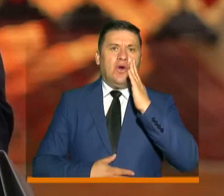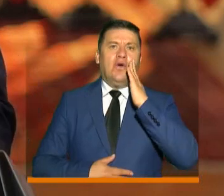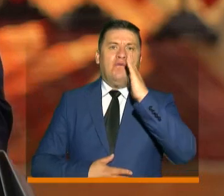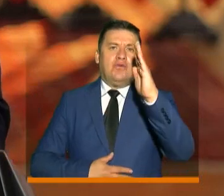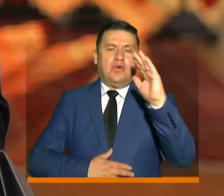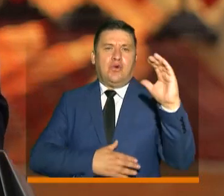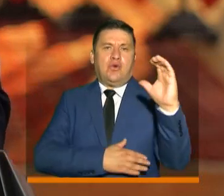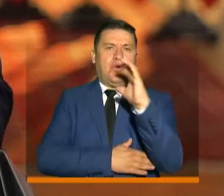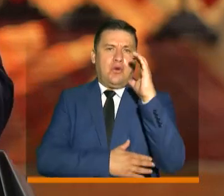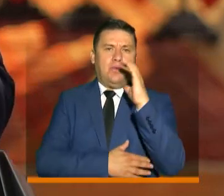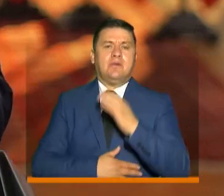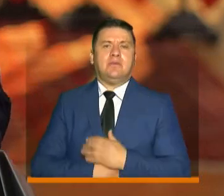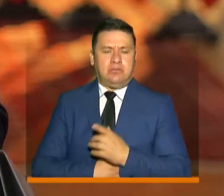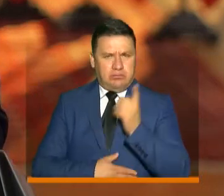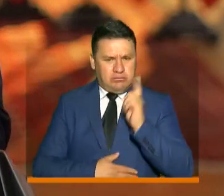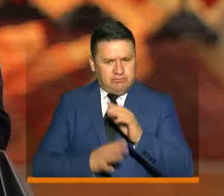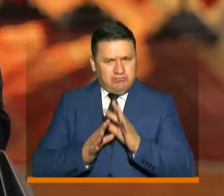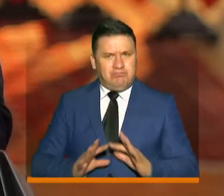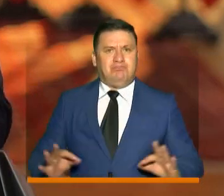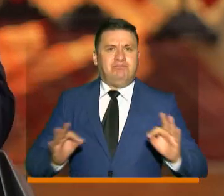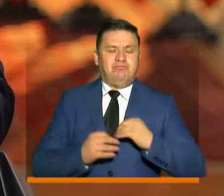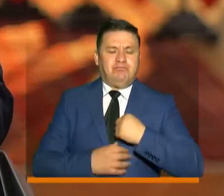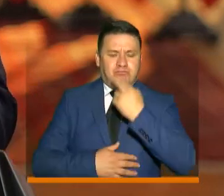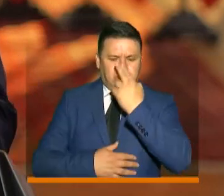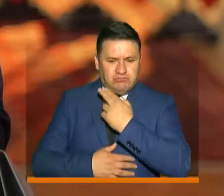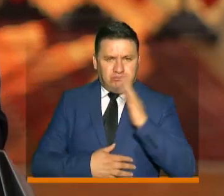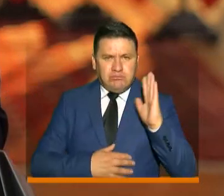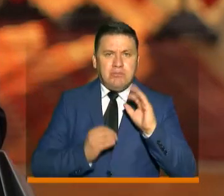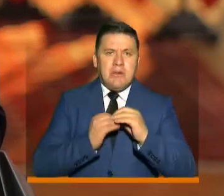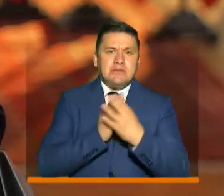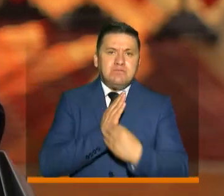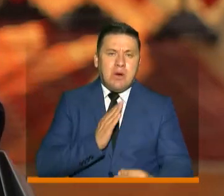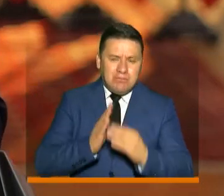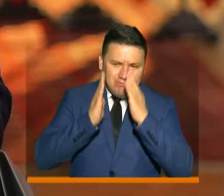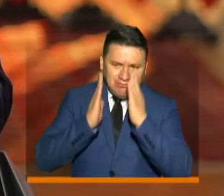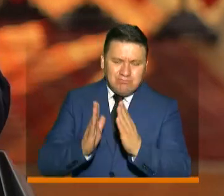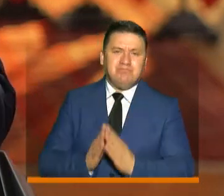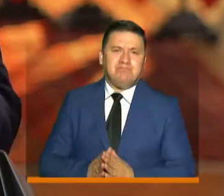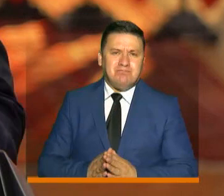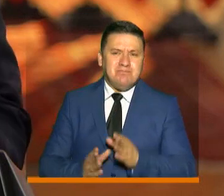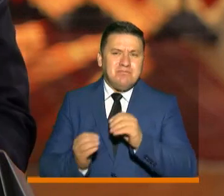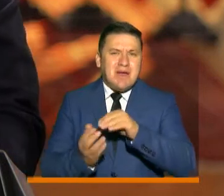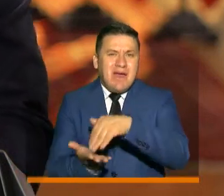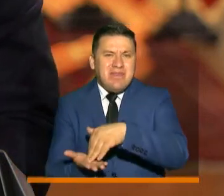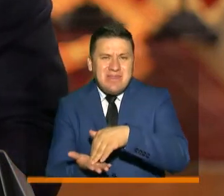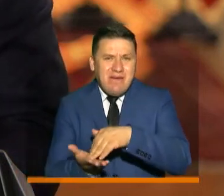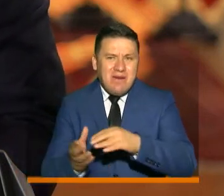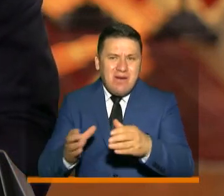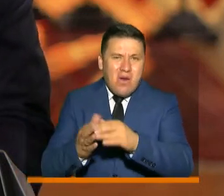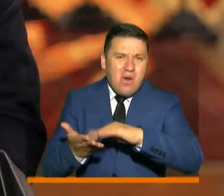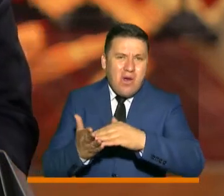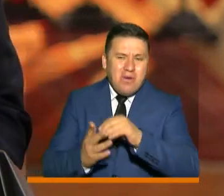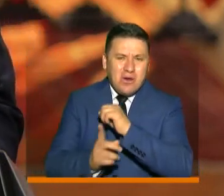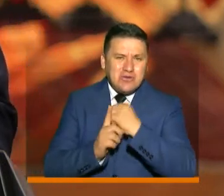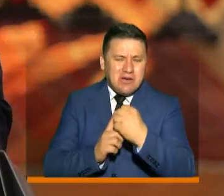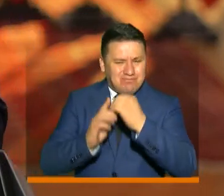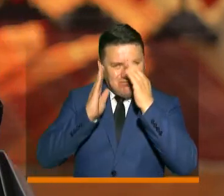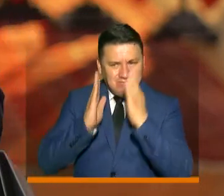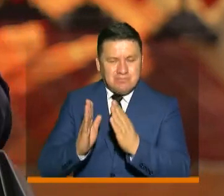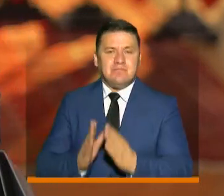colombia también se fundamenta en el compromiso con los más pobres con los más vulnerables de nuestra sociedad